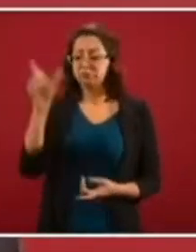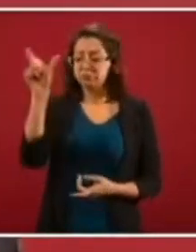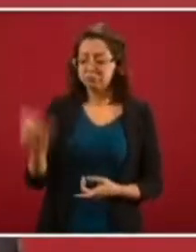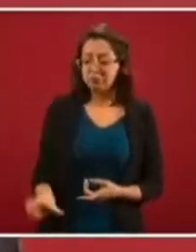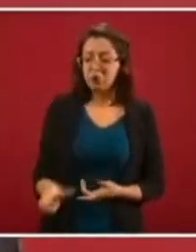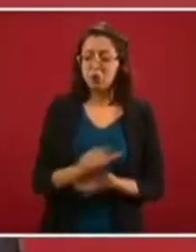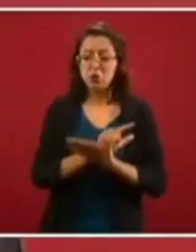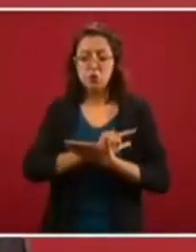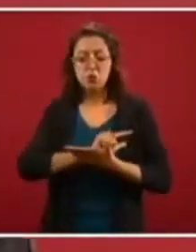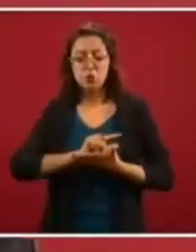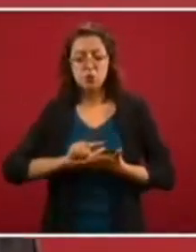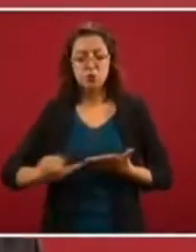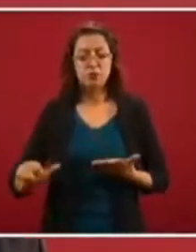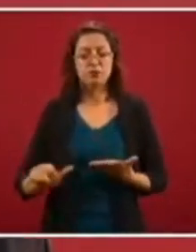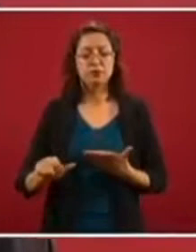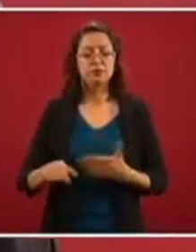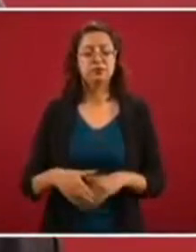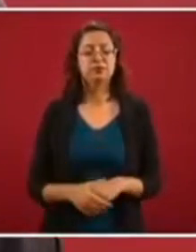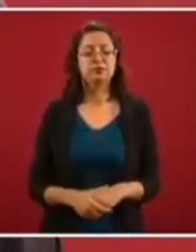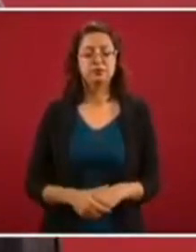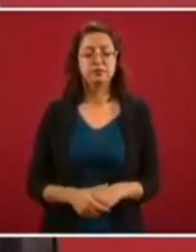limpia en